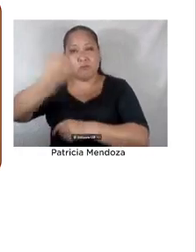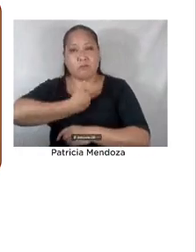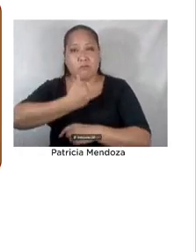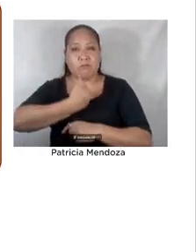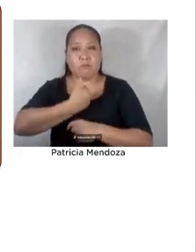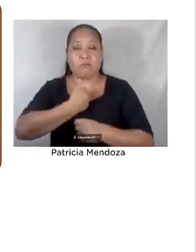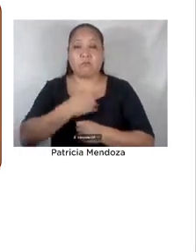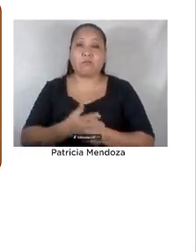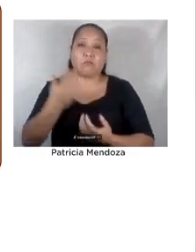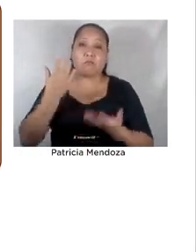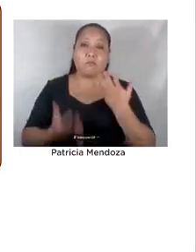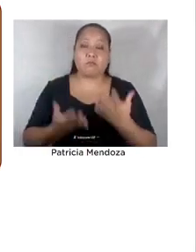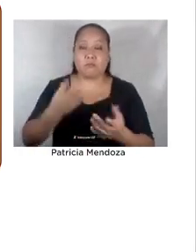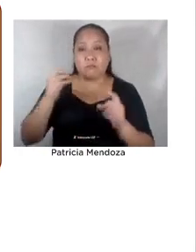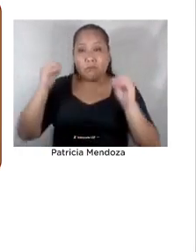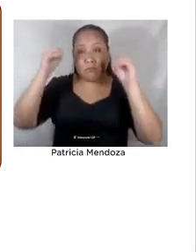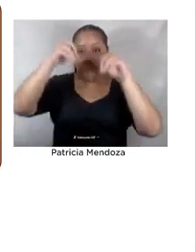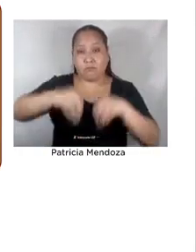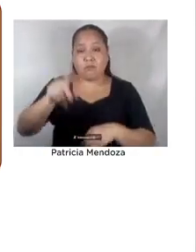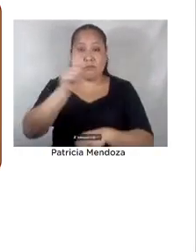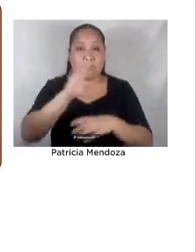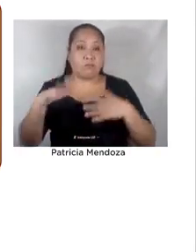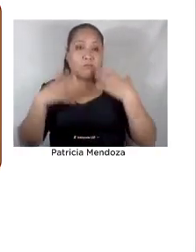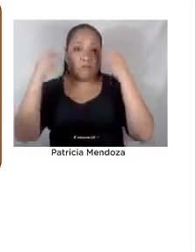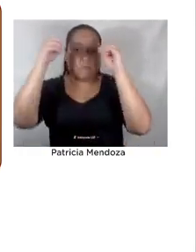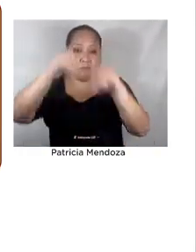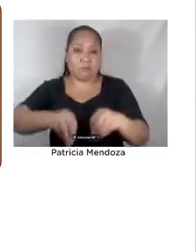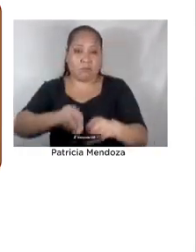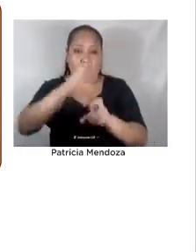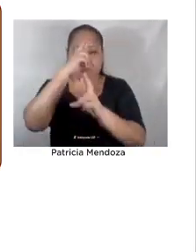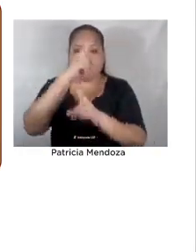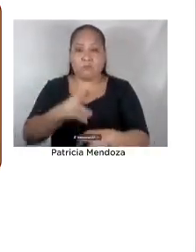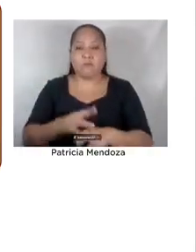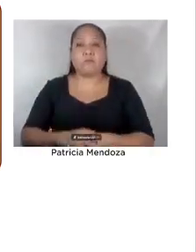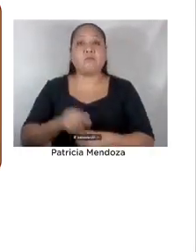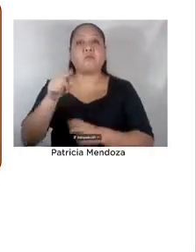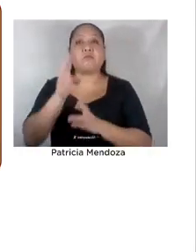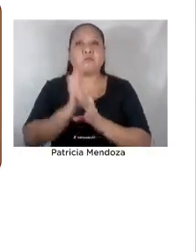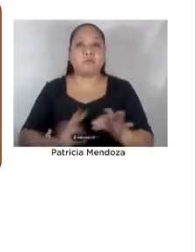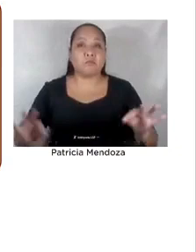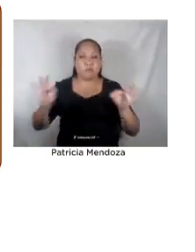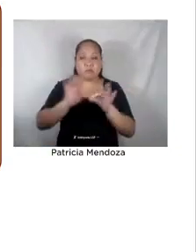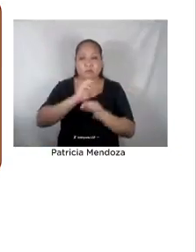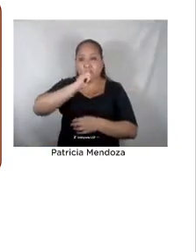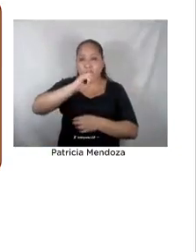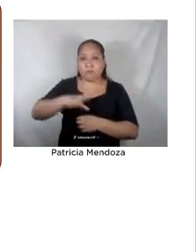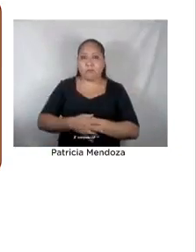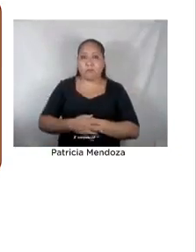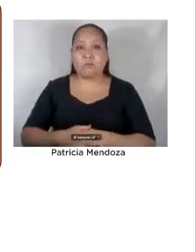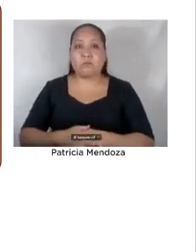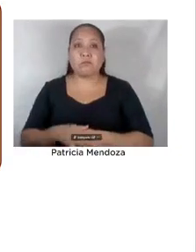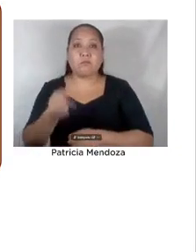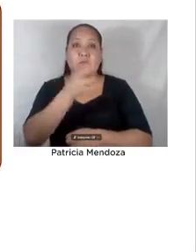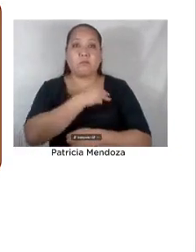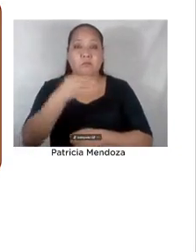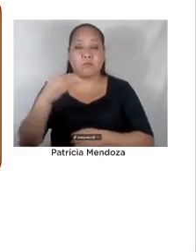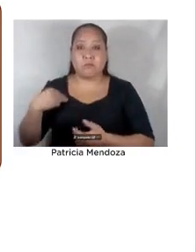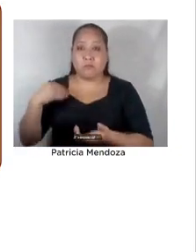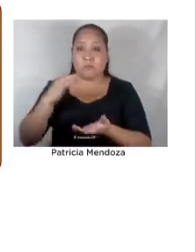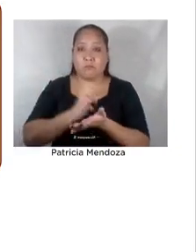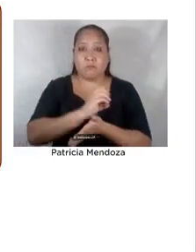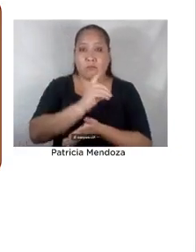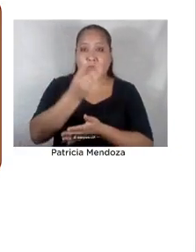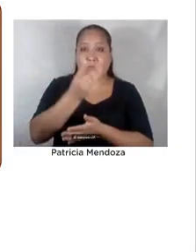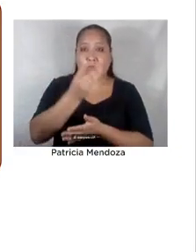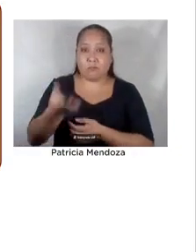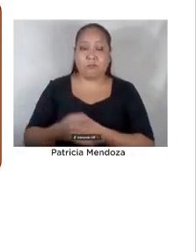que tal vez se habían trazado y que no se han podido cumplir, ¿no? Es importante resaltar que desde el Ministerio de Educación se tiene